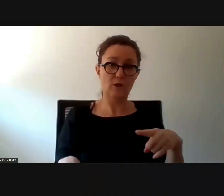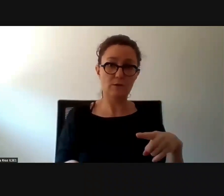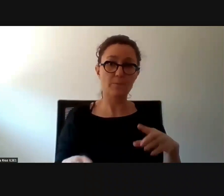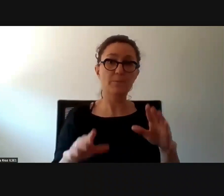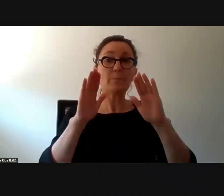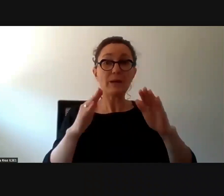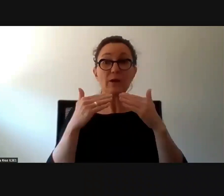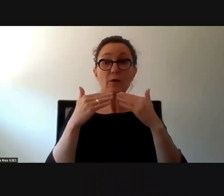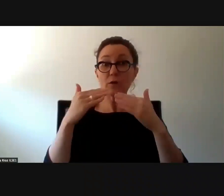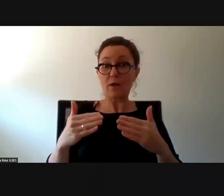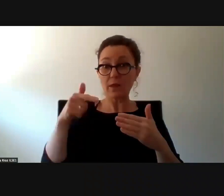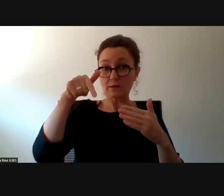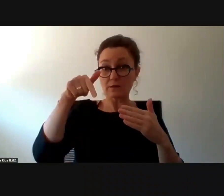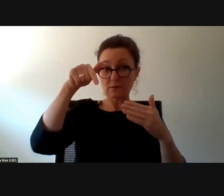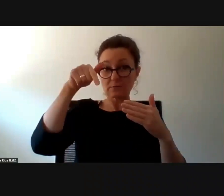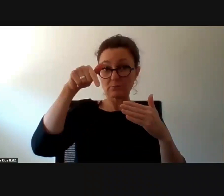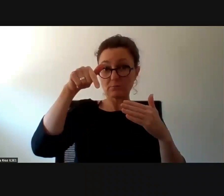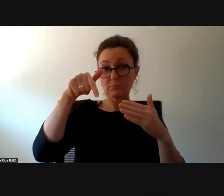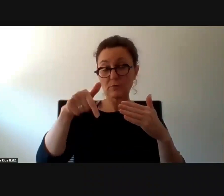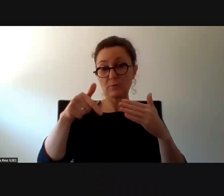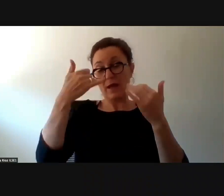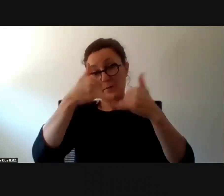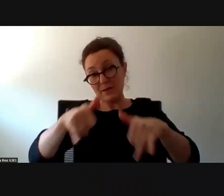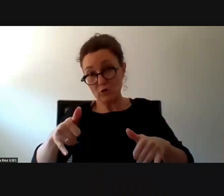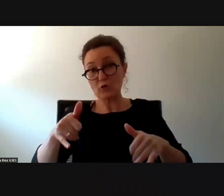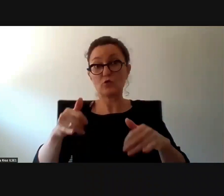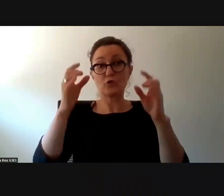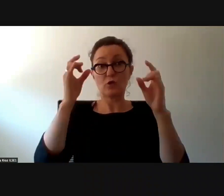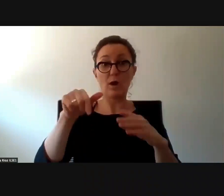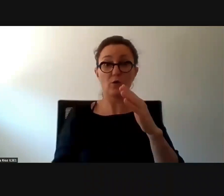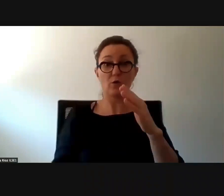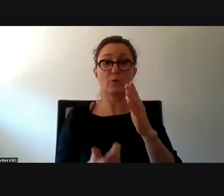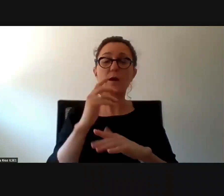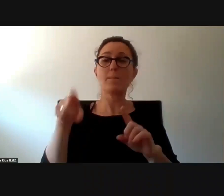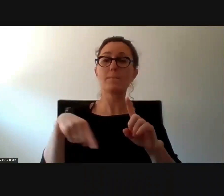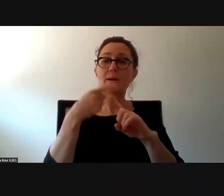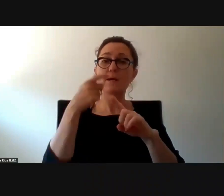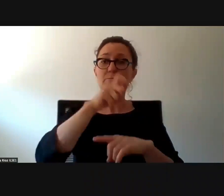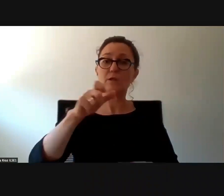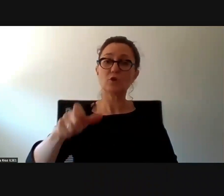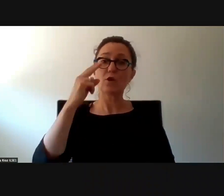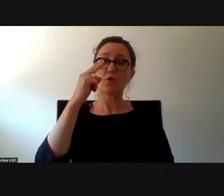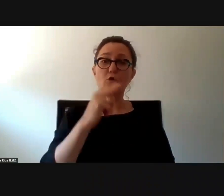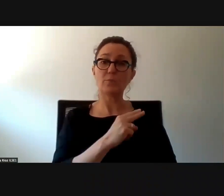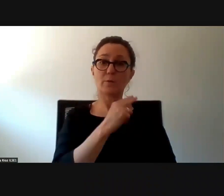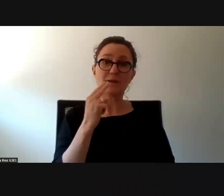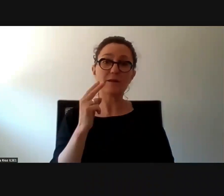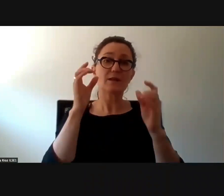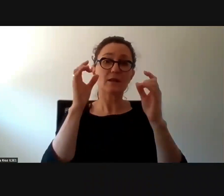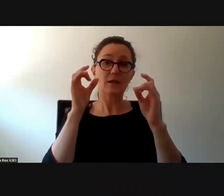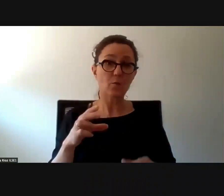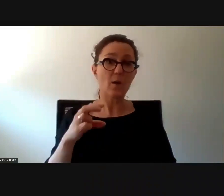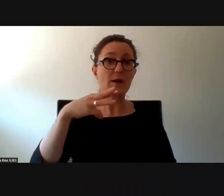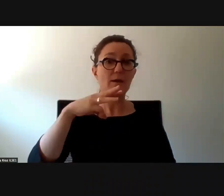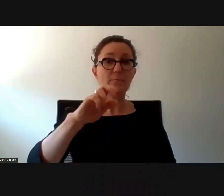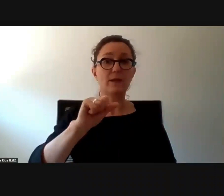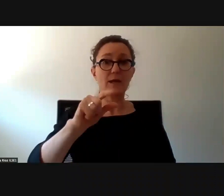eventos como el que hemos tenido esta mañana y a personas tan comprometidas como lo es Miguel